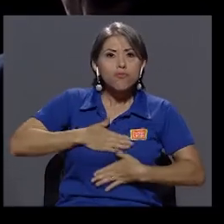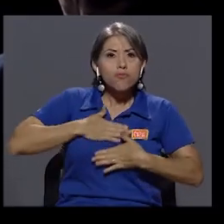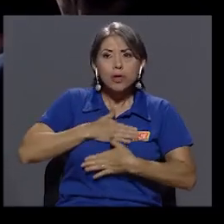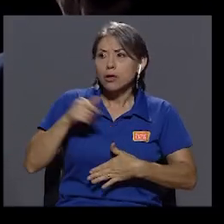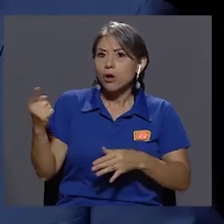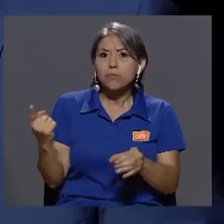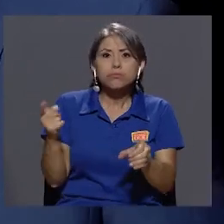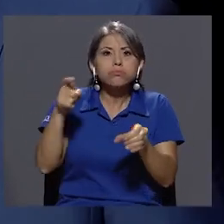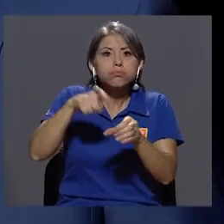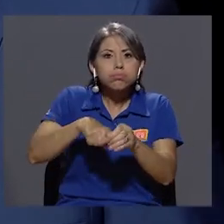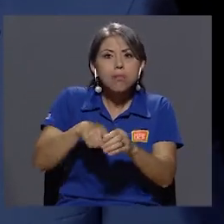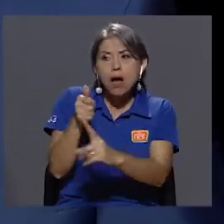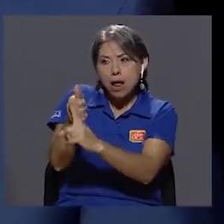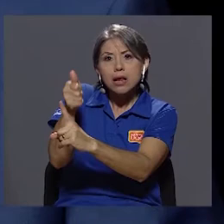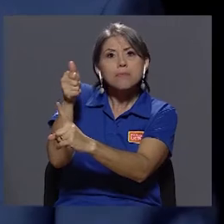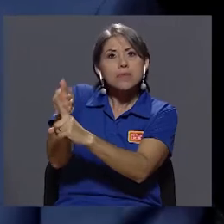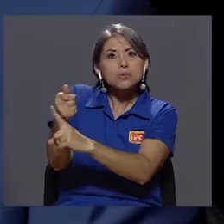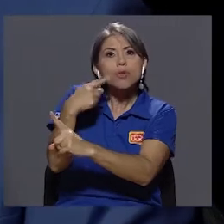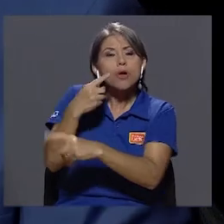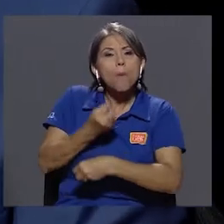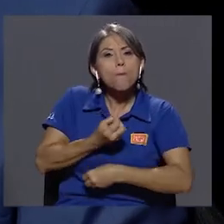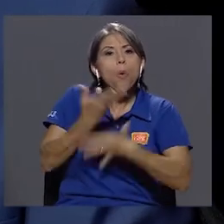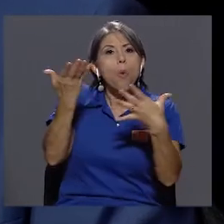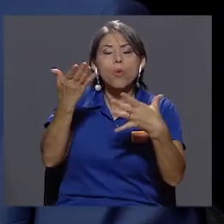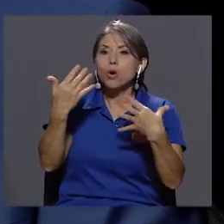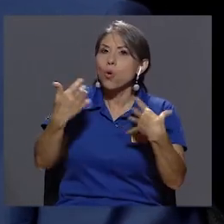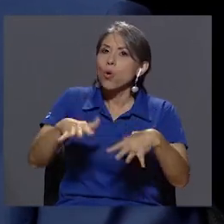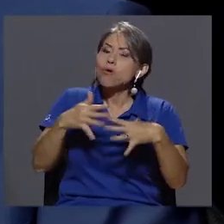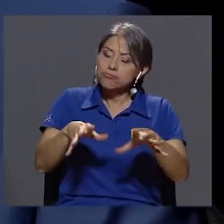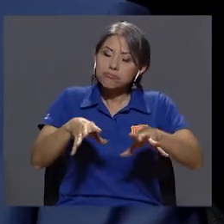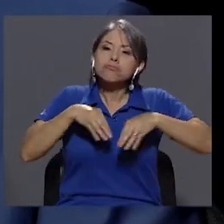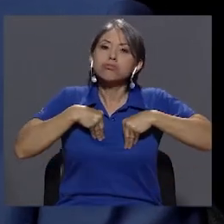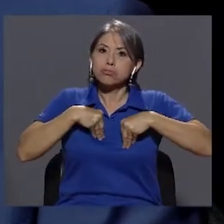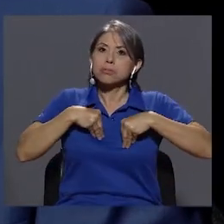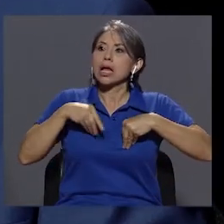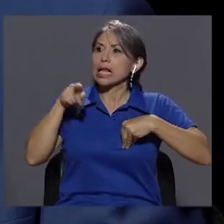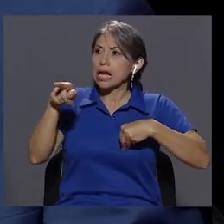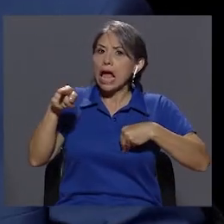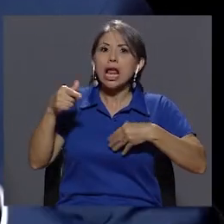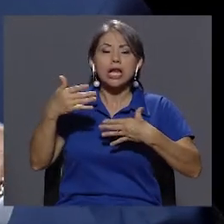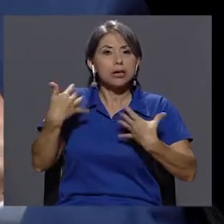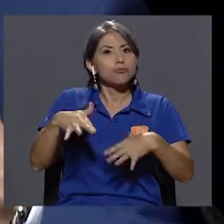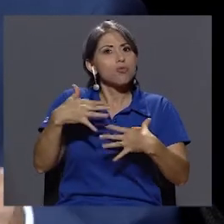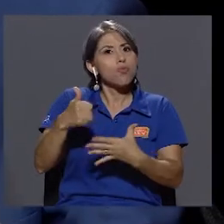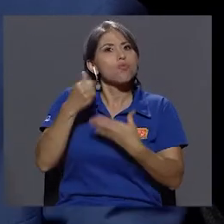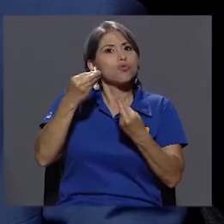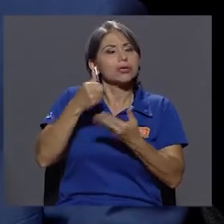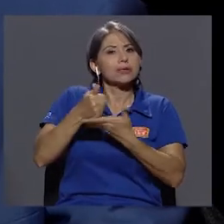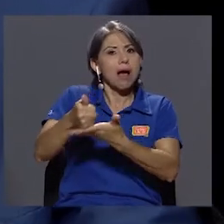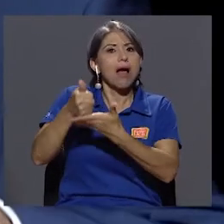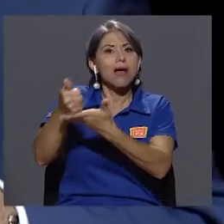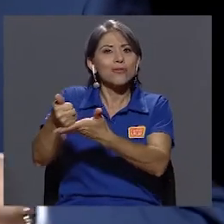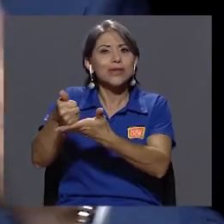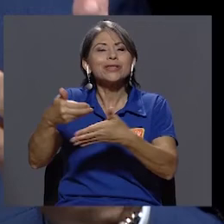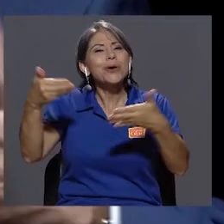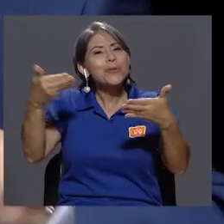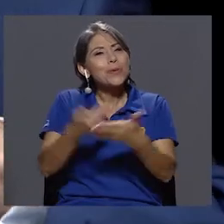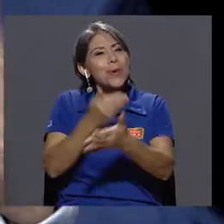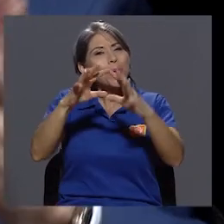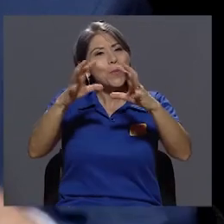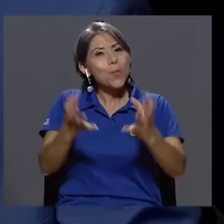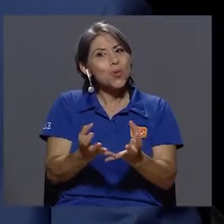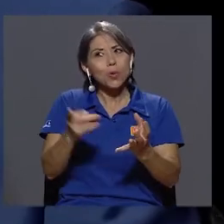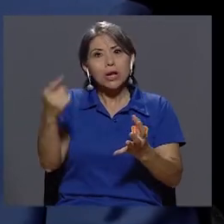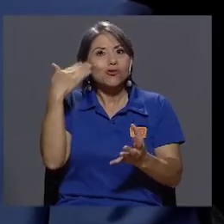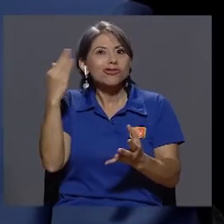mismo confesó públicamente todas las ayudas que ha recibido y ese nuevo mundo que ha encontrado que creyó que